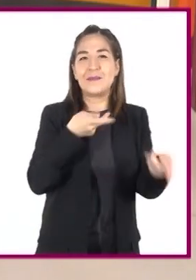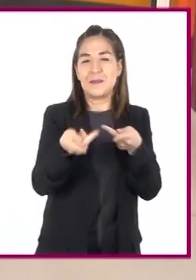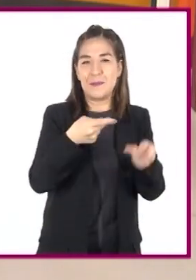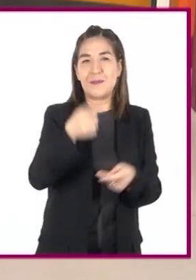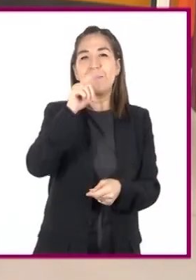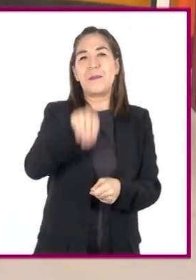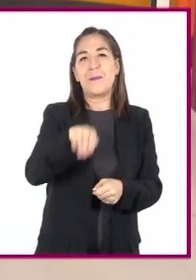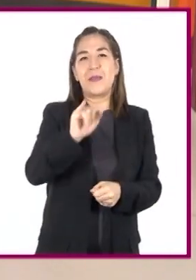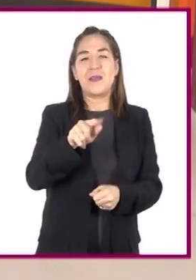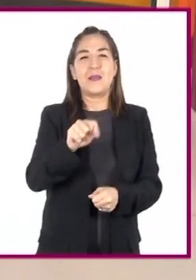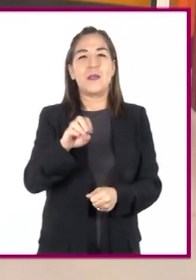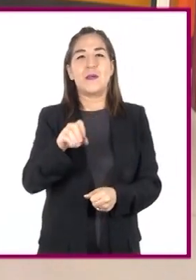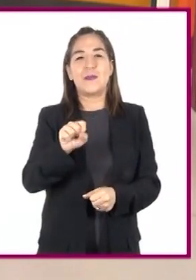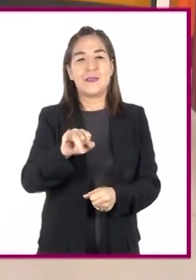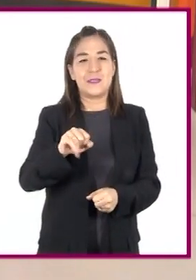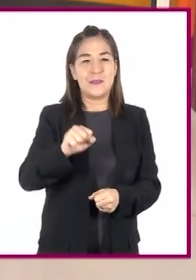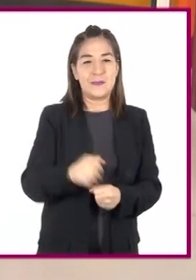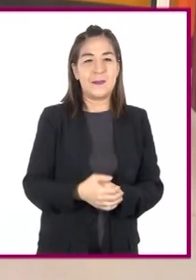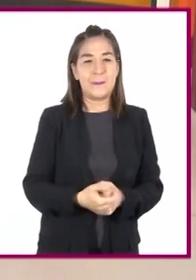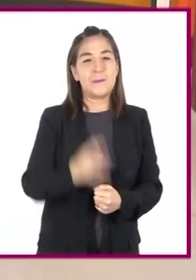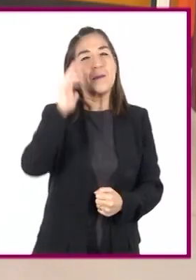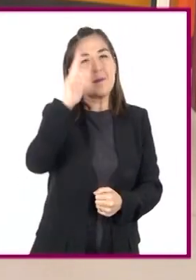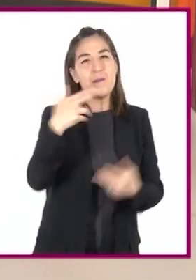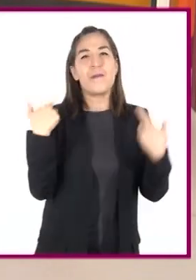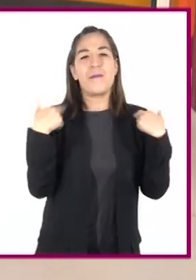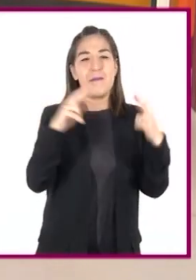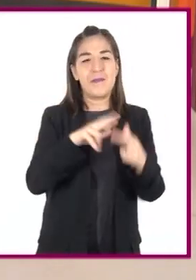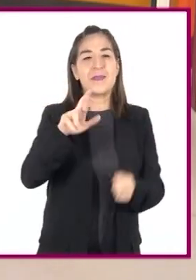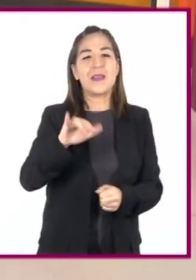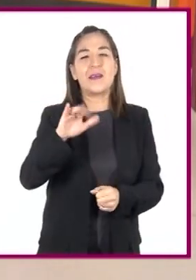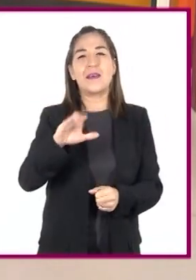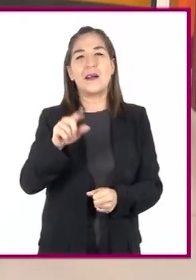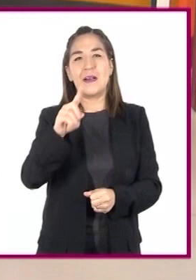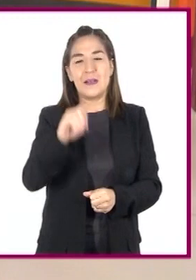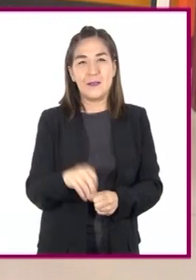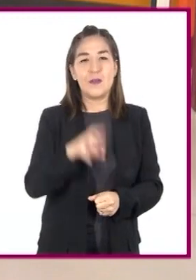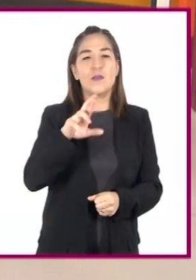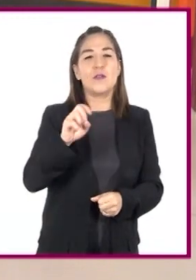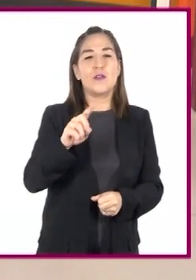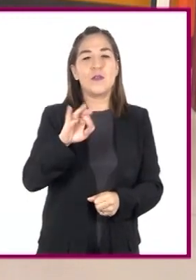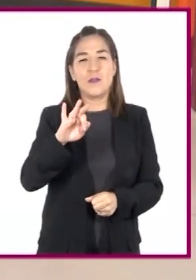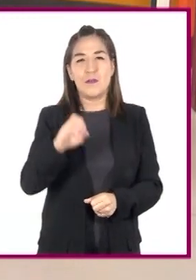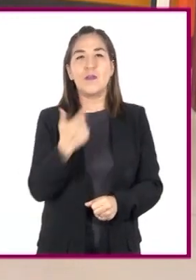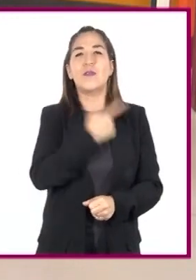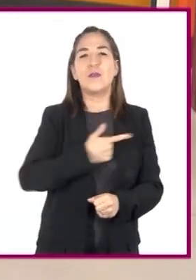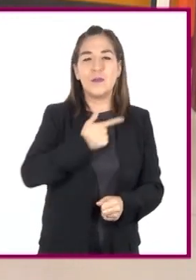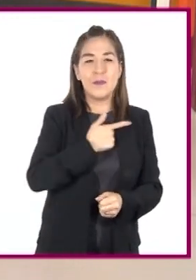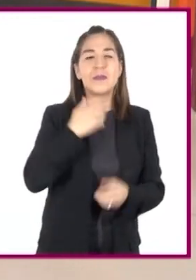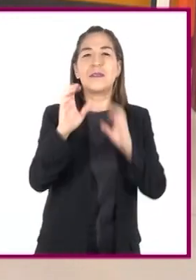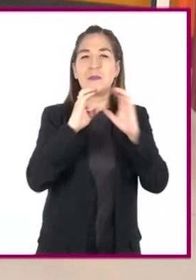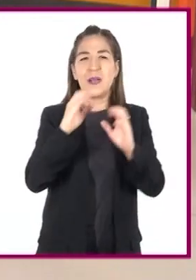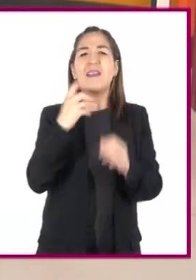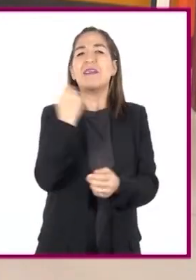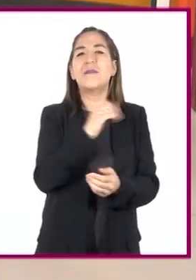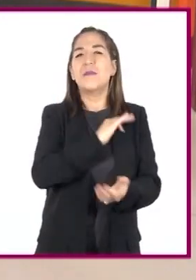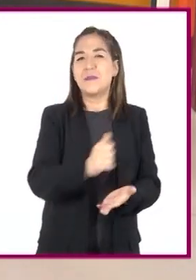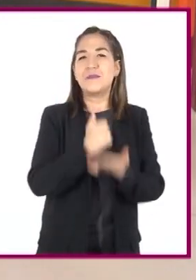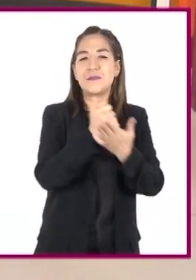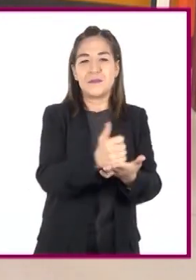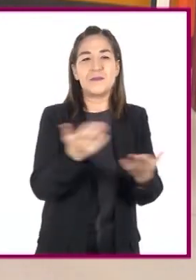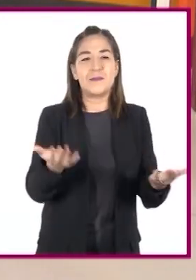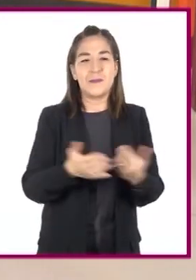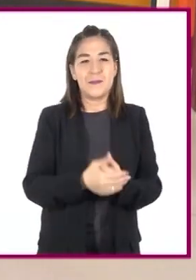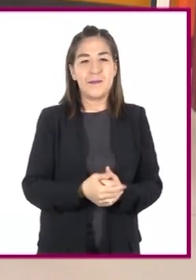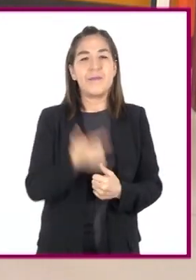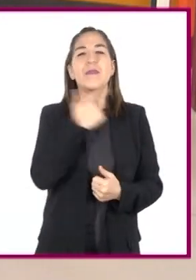de mitosis. ¿Qué tal, maestro Ricardo y Rodolfo? Es un gusto comunicarme con ustedes. Díganme, ¿en qué puedo ayudarlos? Es